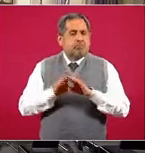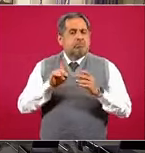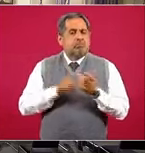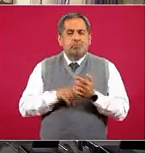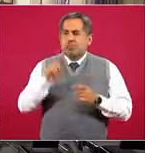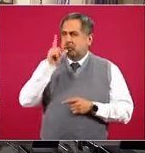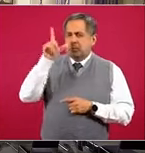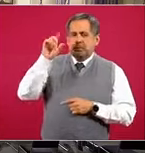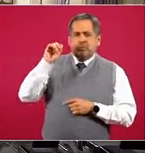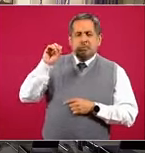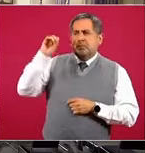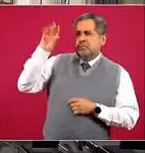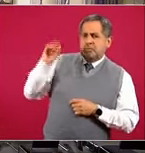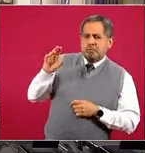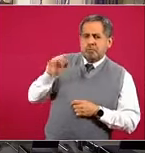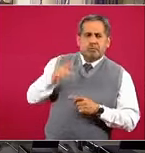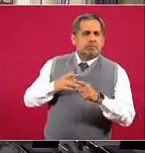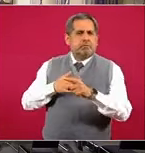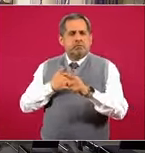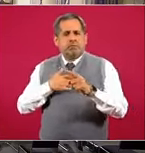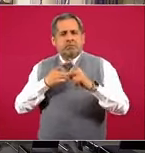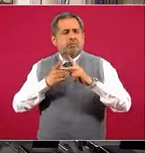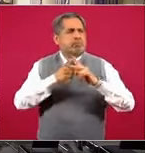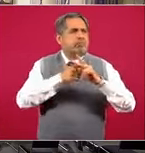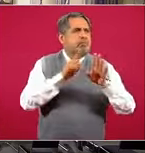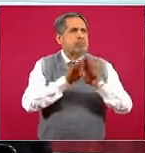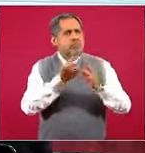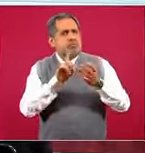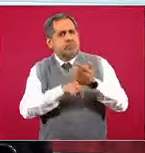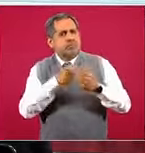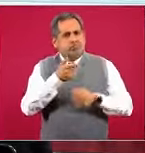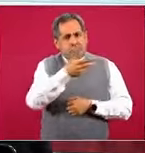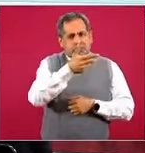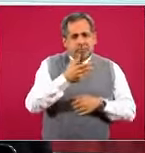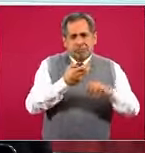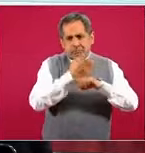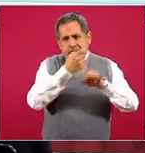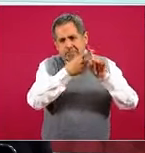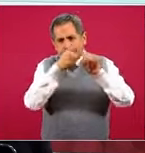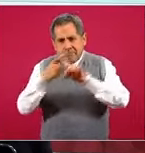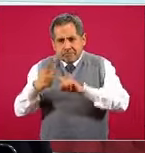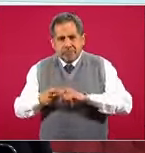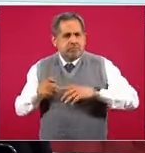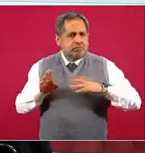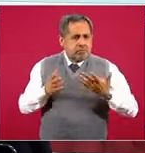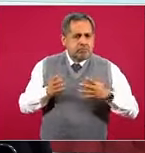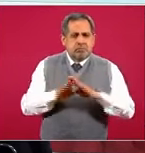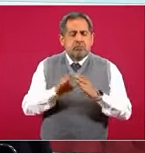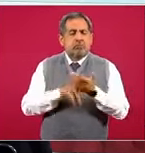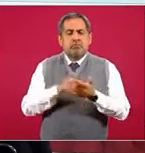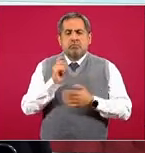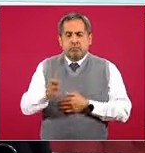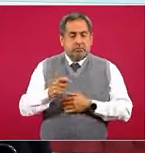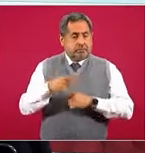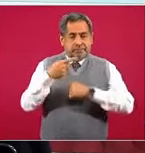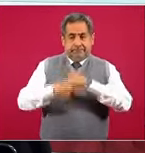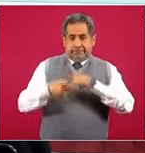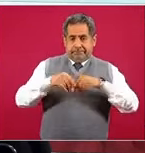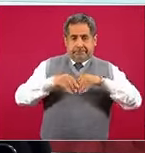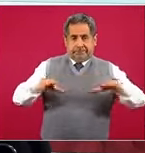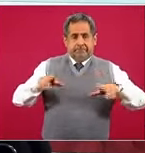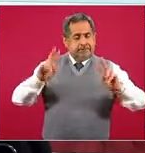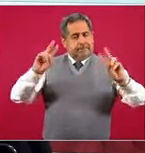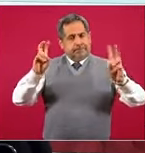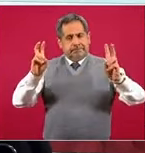esta estimación final del riesgo epidémico que caracteriza a la